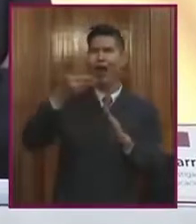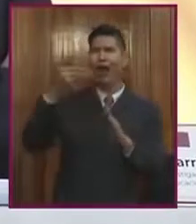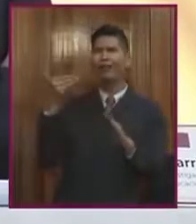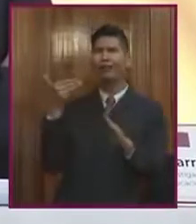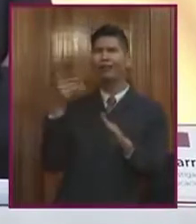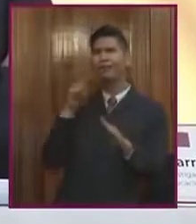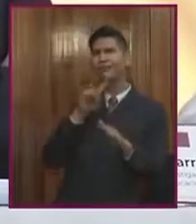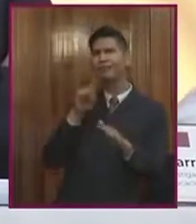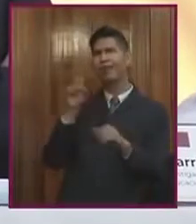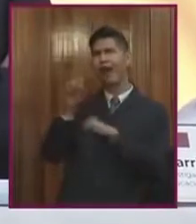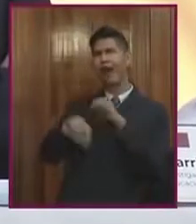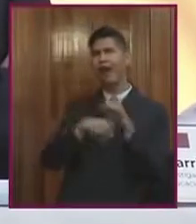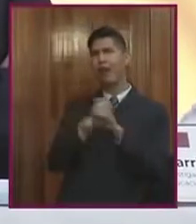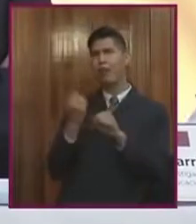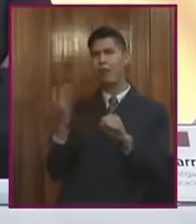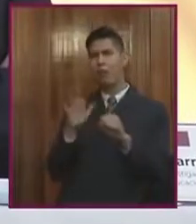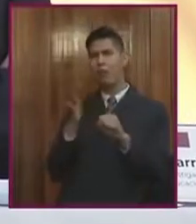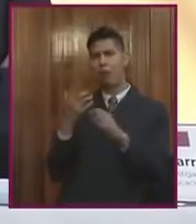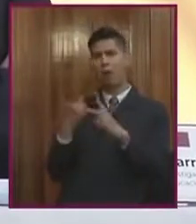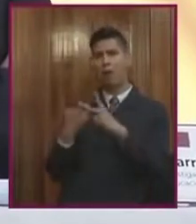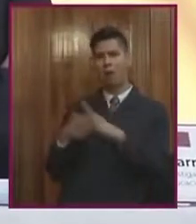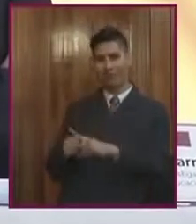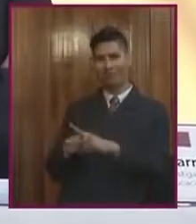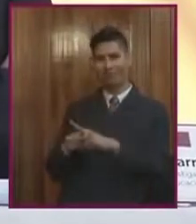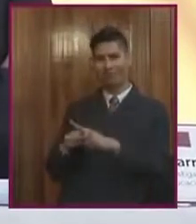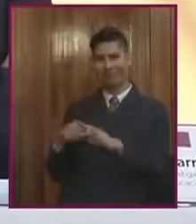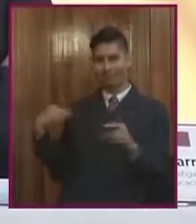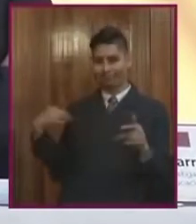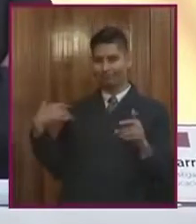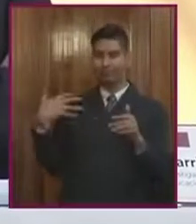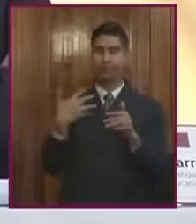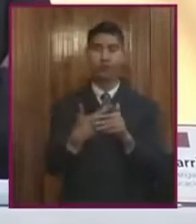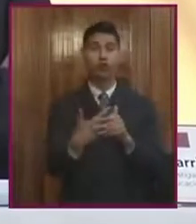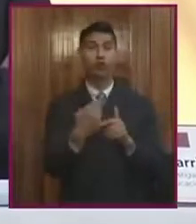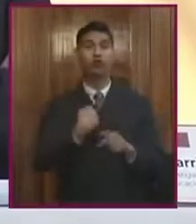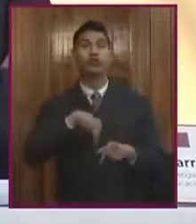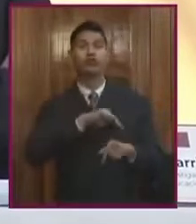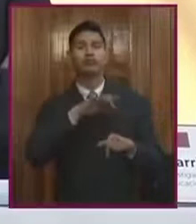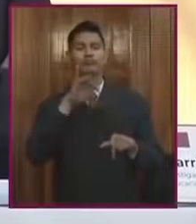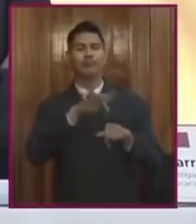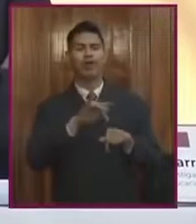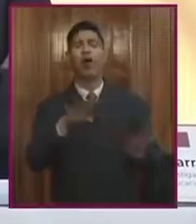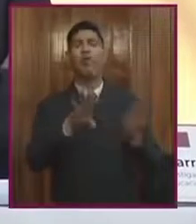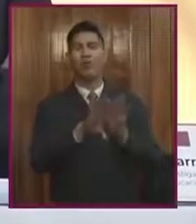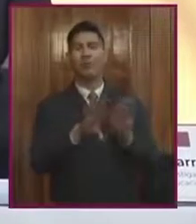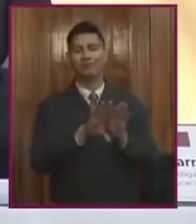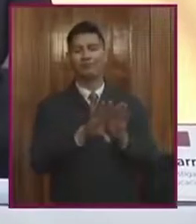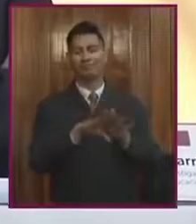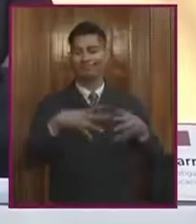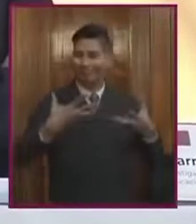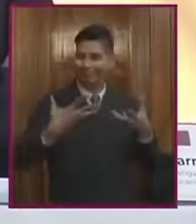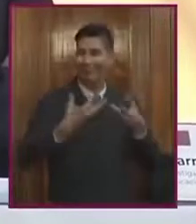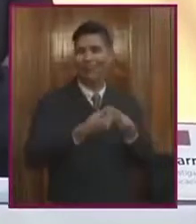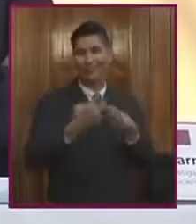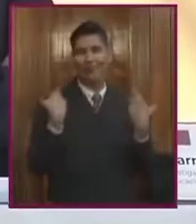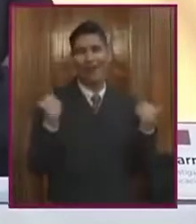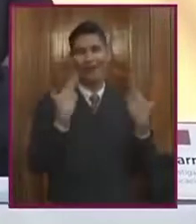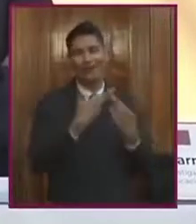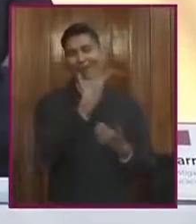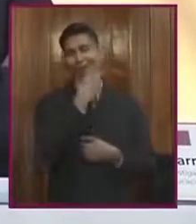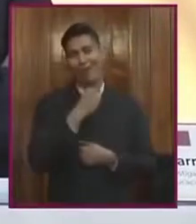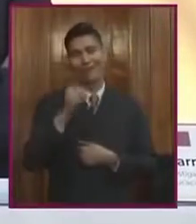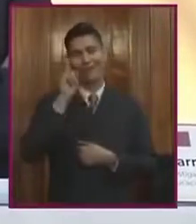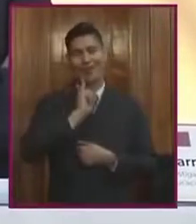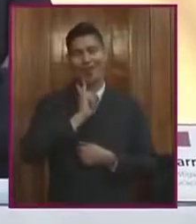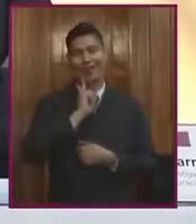100 años, y esto solamente lo vamos a lograr, y nos queda claro, de la mano de nuestras maestras y maestros,